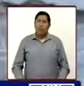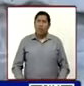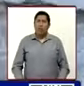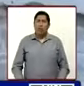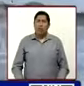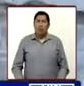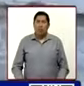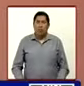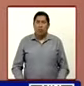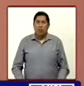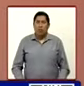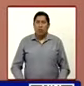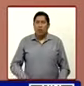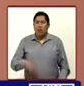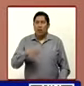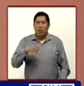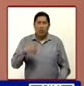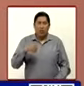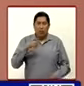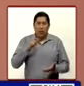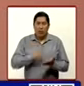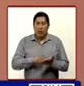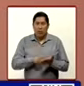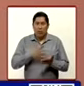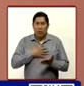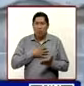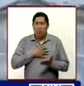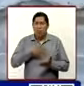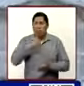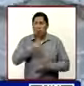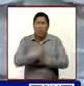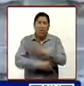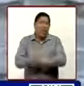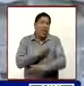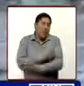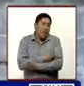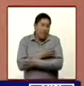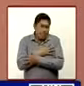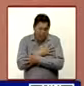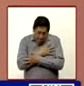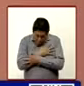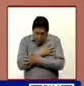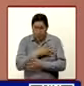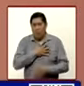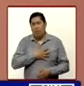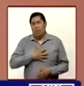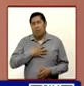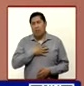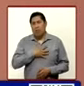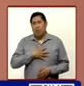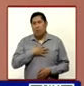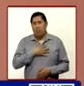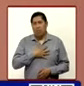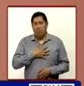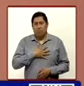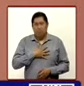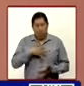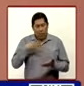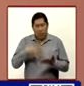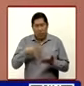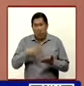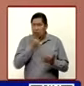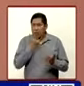le falta nada, es mi nietita, mi querida, estaba